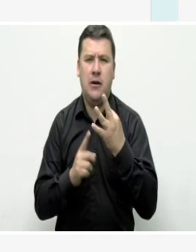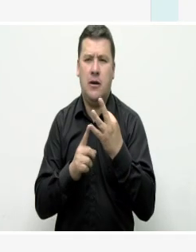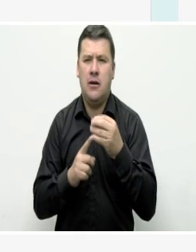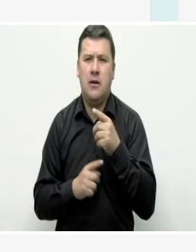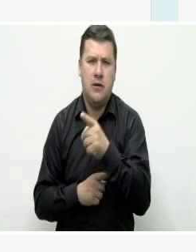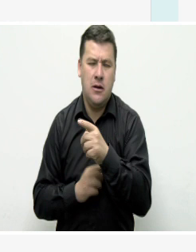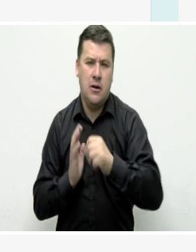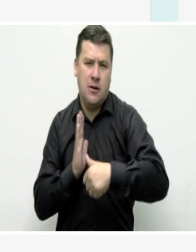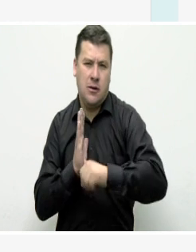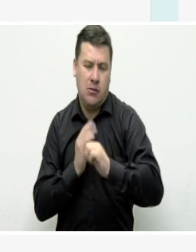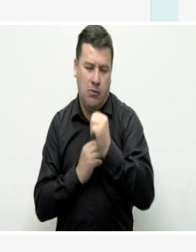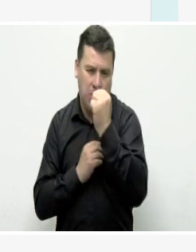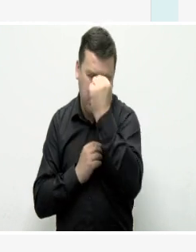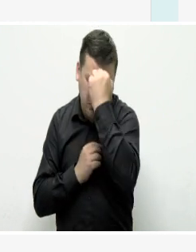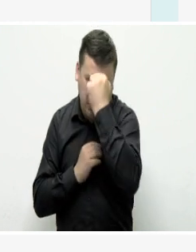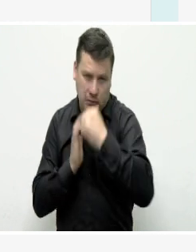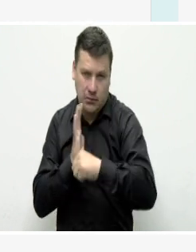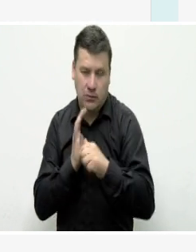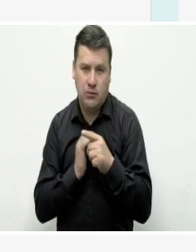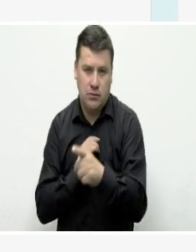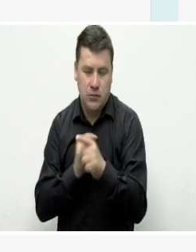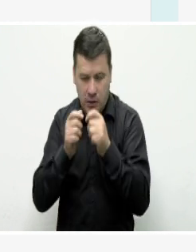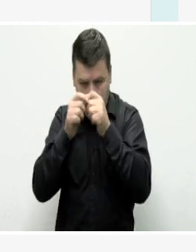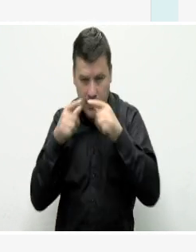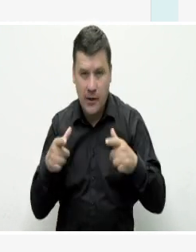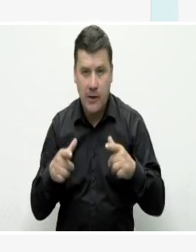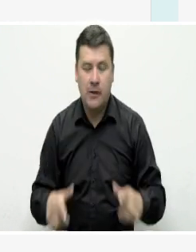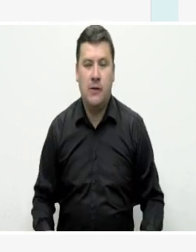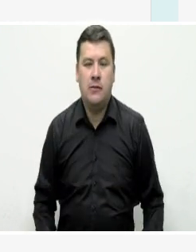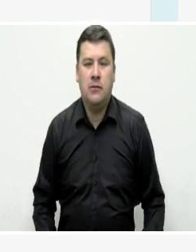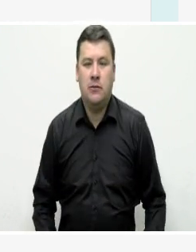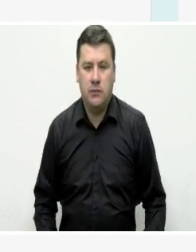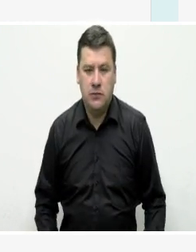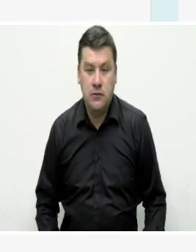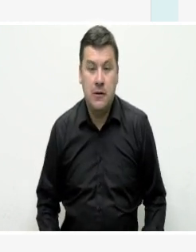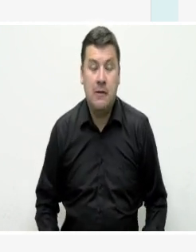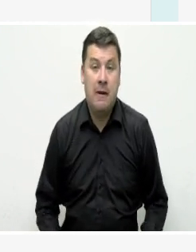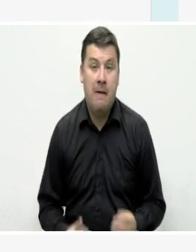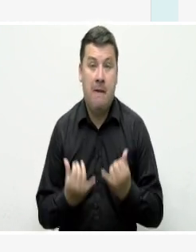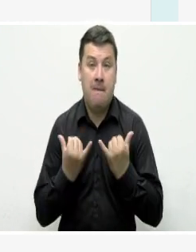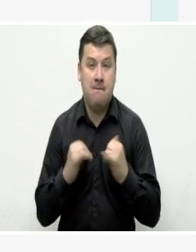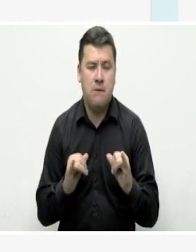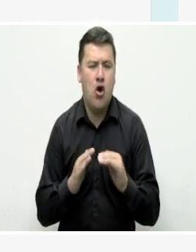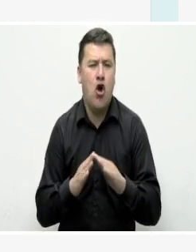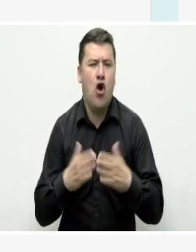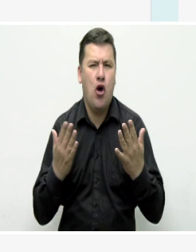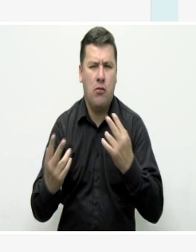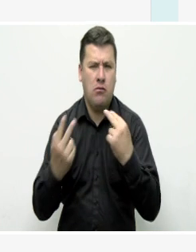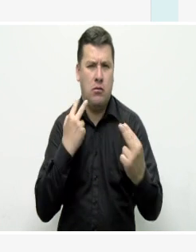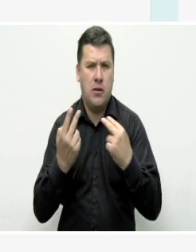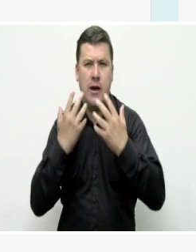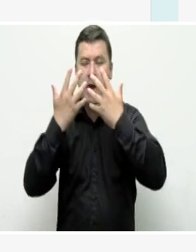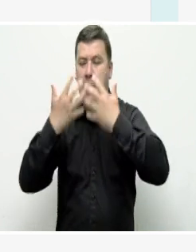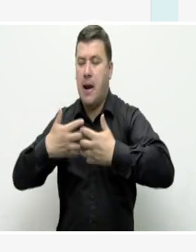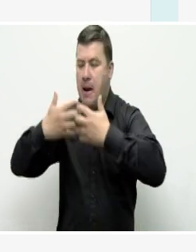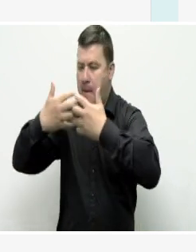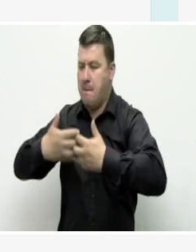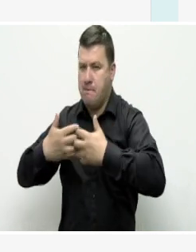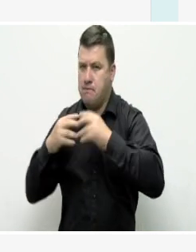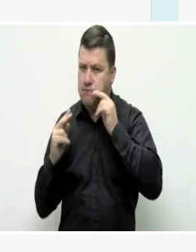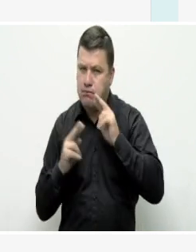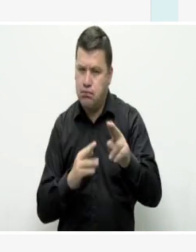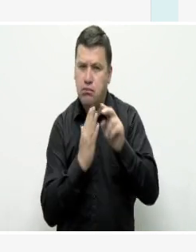Tercera, Registraduría Nacional del Estado Civil. Y finalmente, ¿cómo nos ven los empresarios? Fue